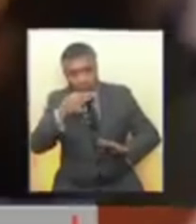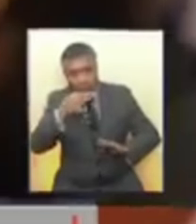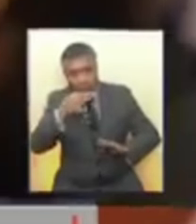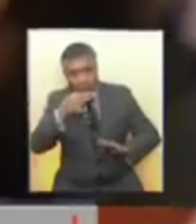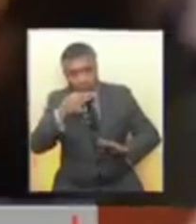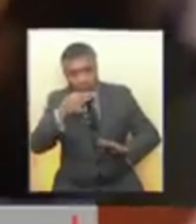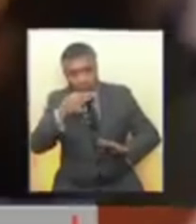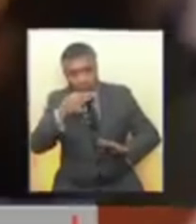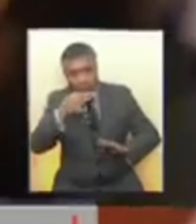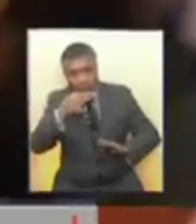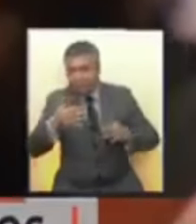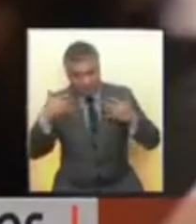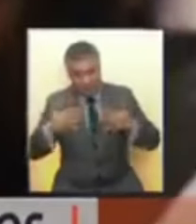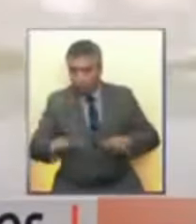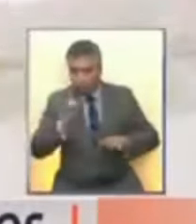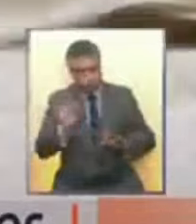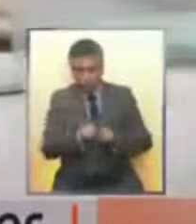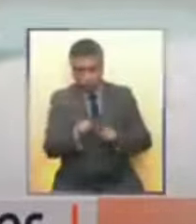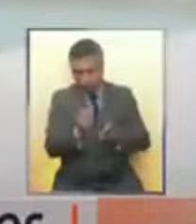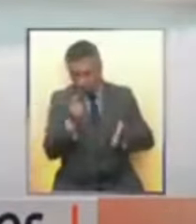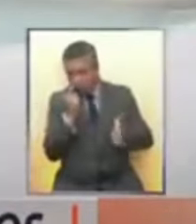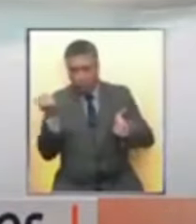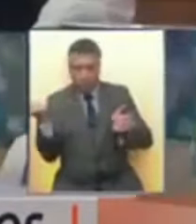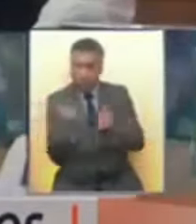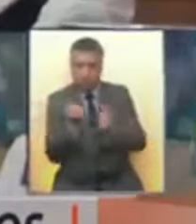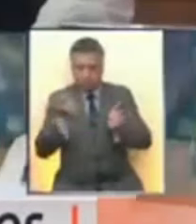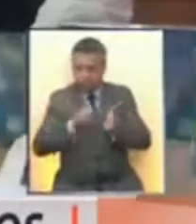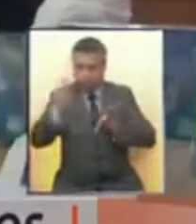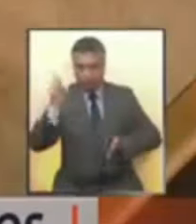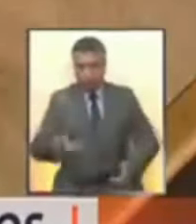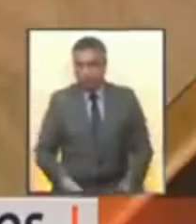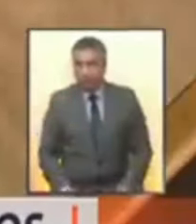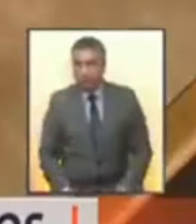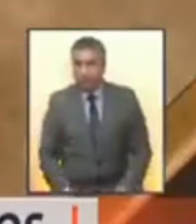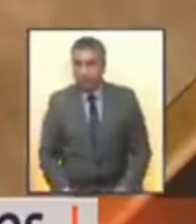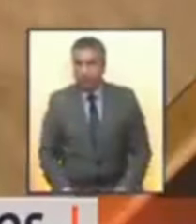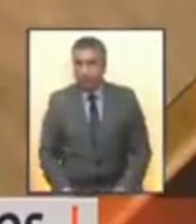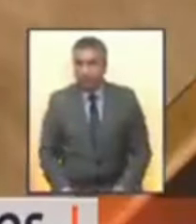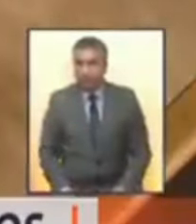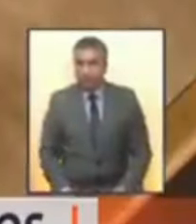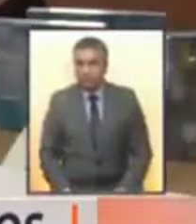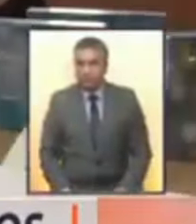arrugosas, son lindas de tocar. Da ternurita, da ternura.